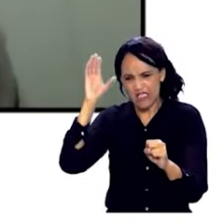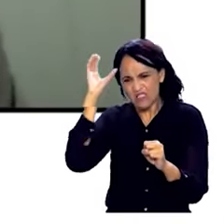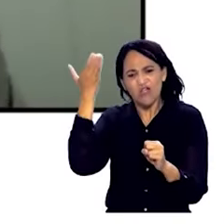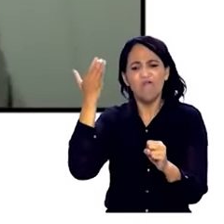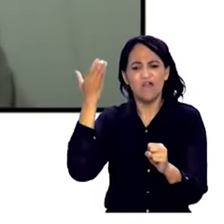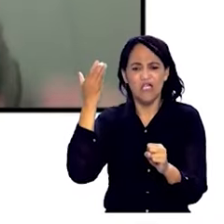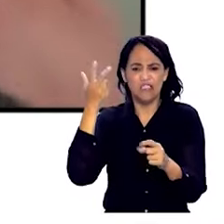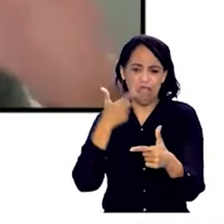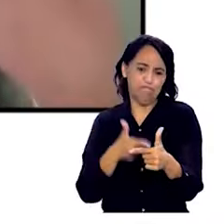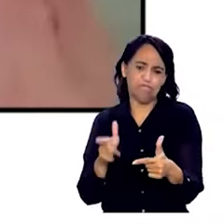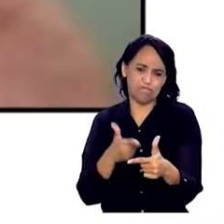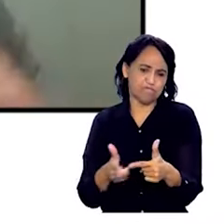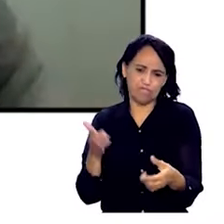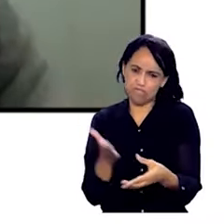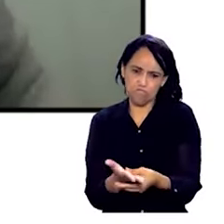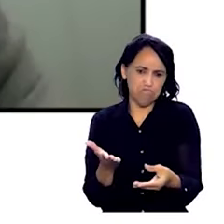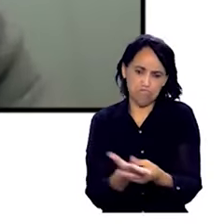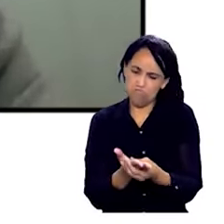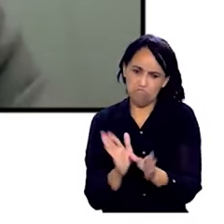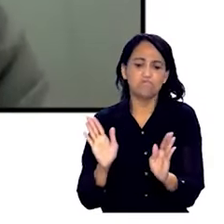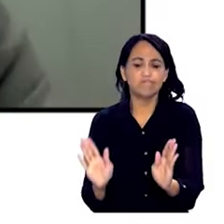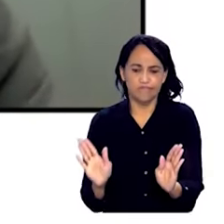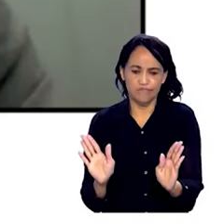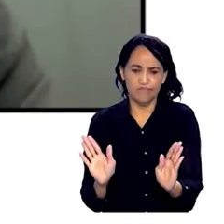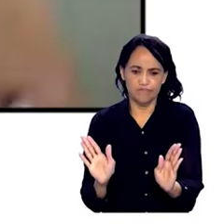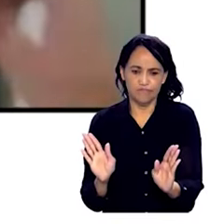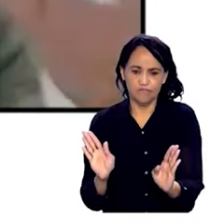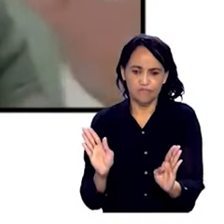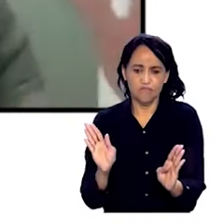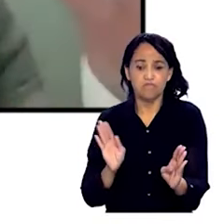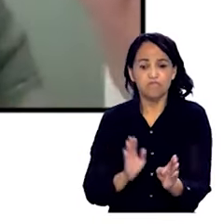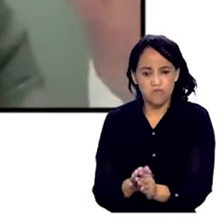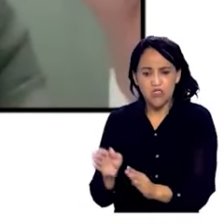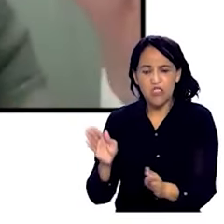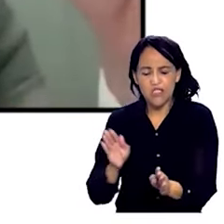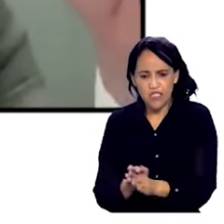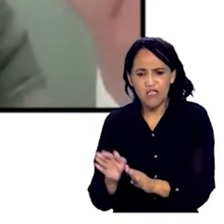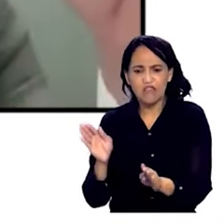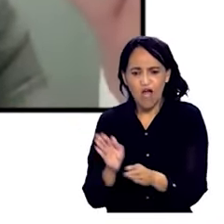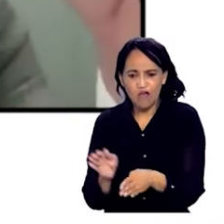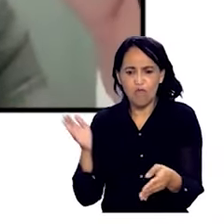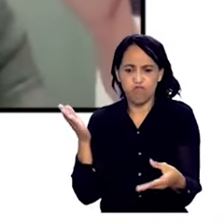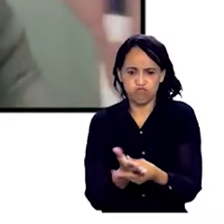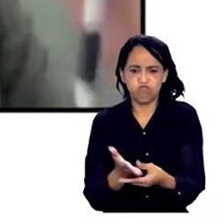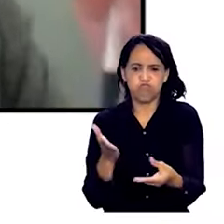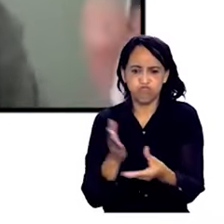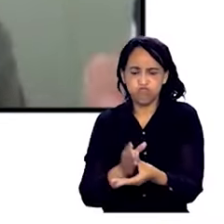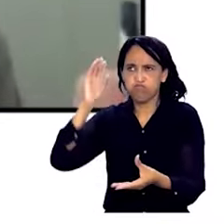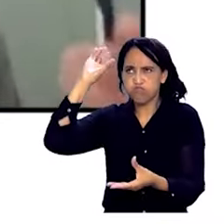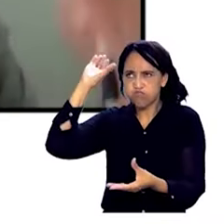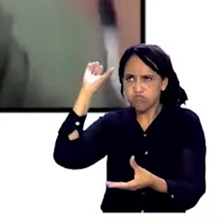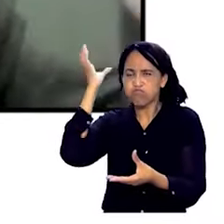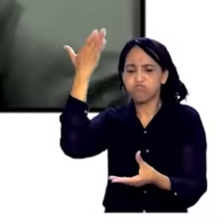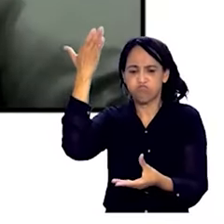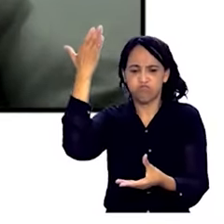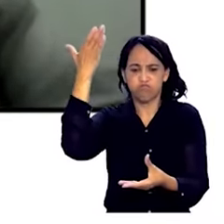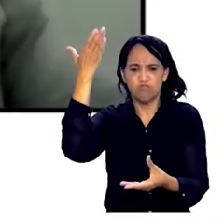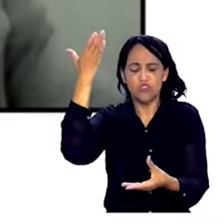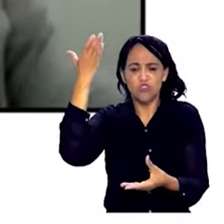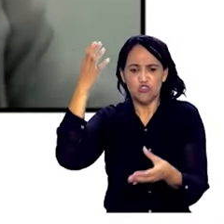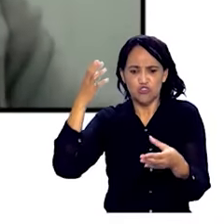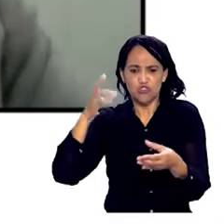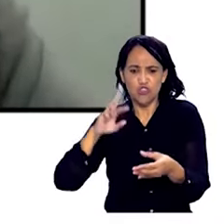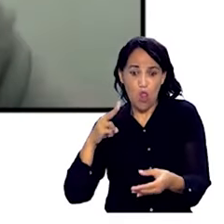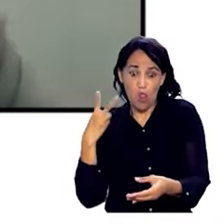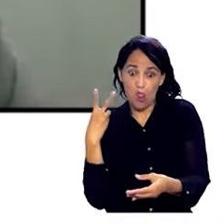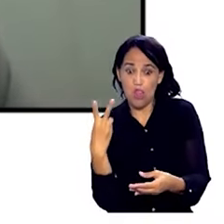Fall se orientan a la decisión de dos grandes grupos de asuntos dos grandes vías de acceso